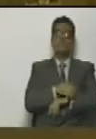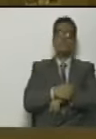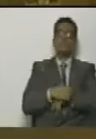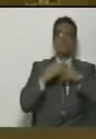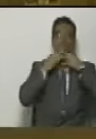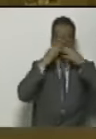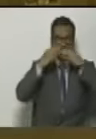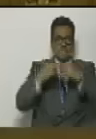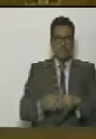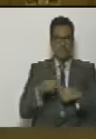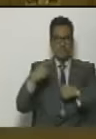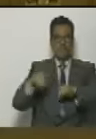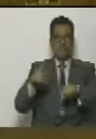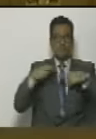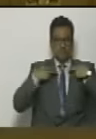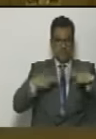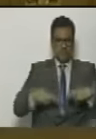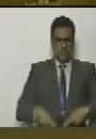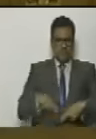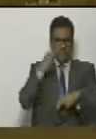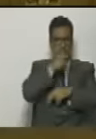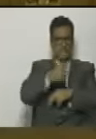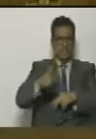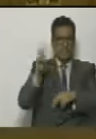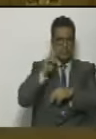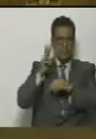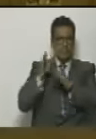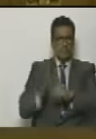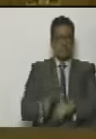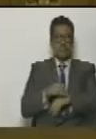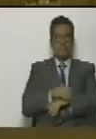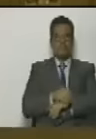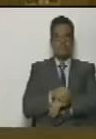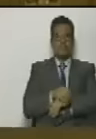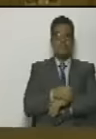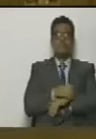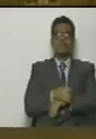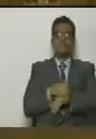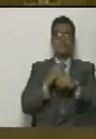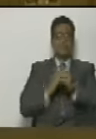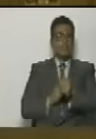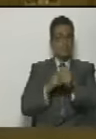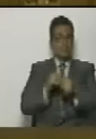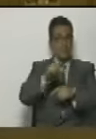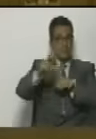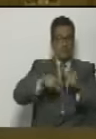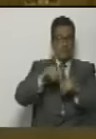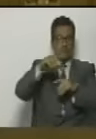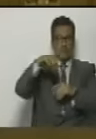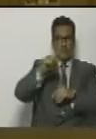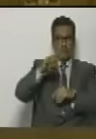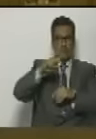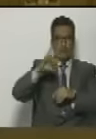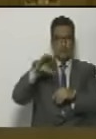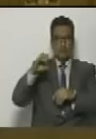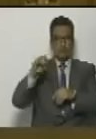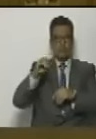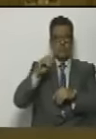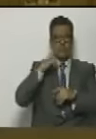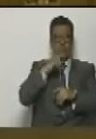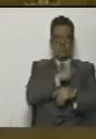garantizar los derechos humanos del pueblo venezolano. Que el líder revolucionario Fabricio Ojeda